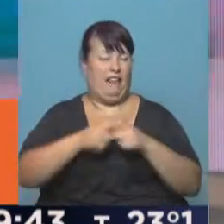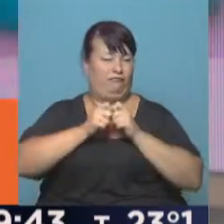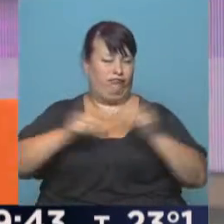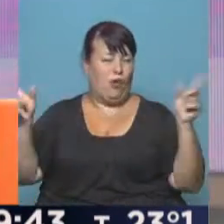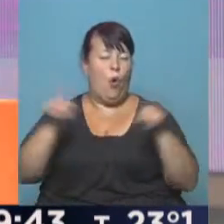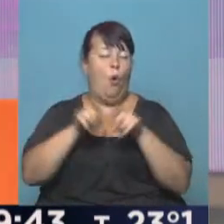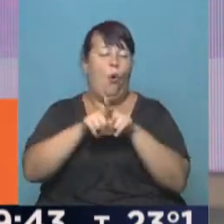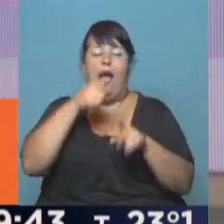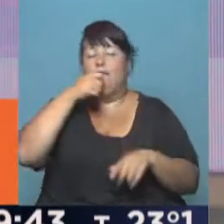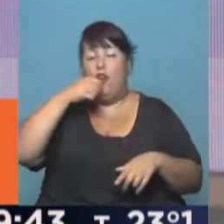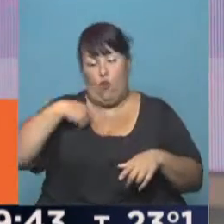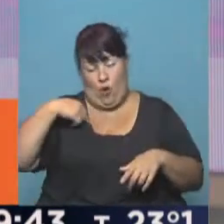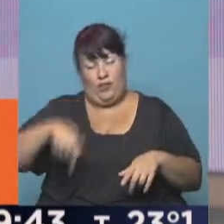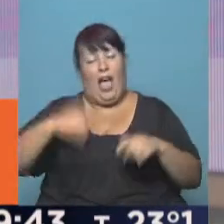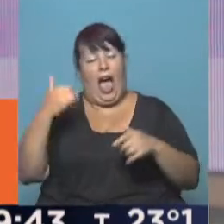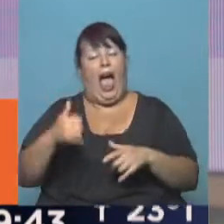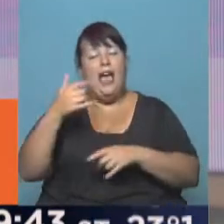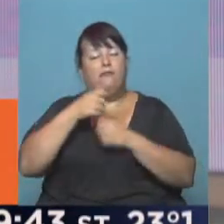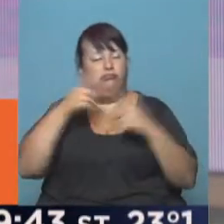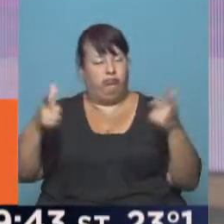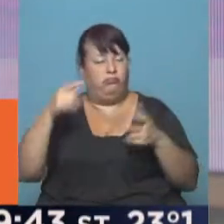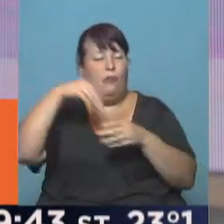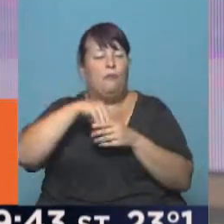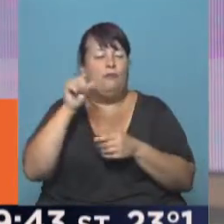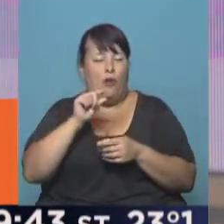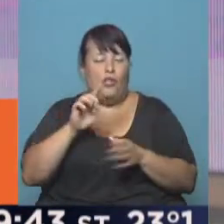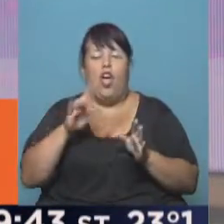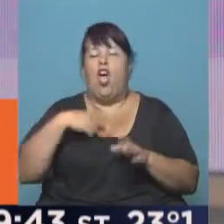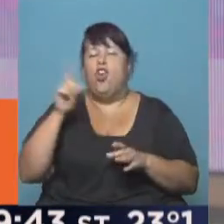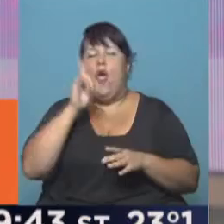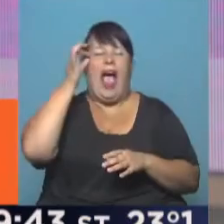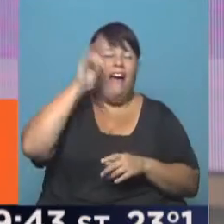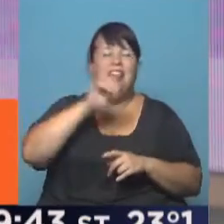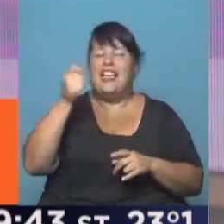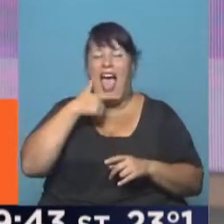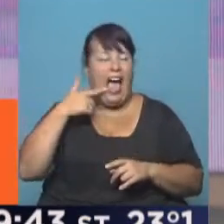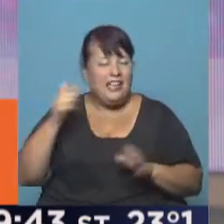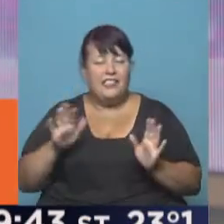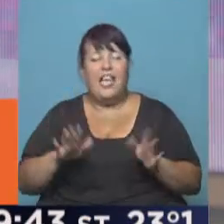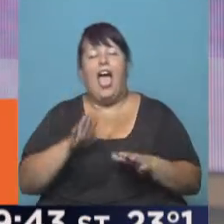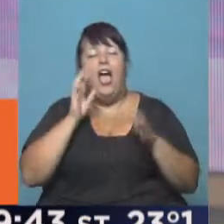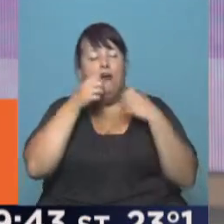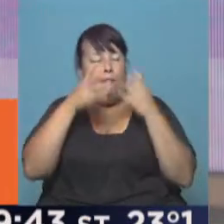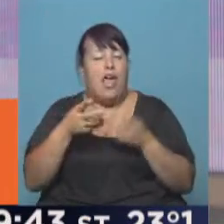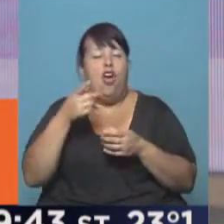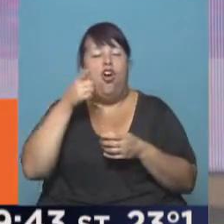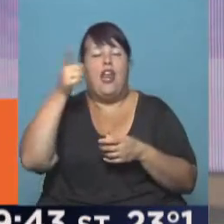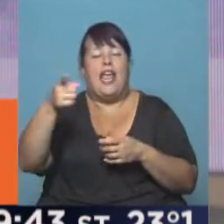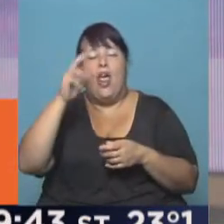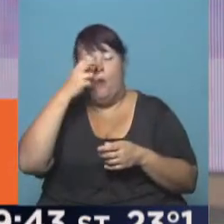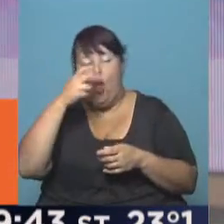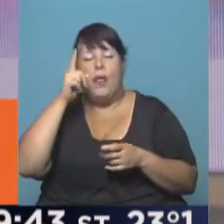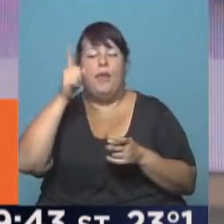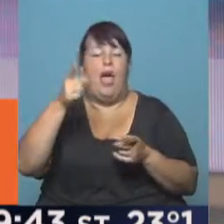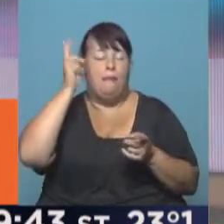como sería el caso del nuestro, tenemos una incidencia intermedia. No somos ni África ni Asia, estamos mejor que Bolivia, que